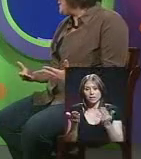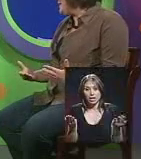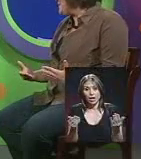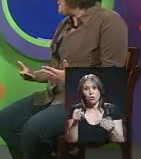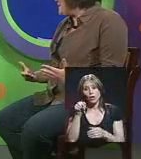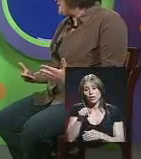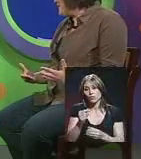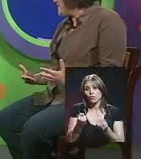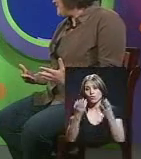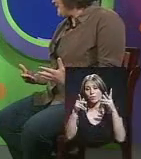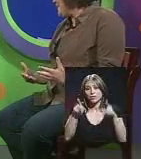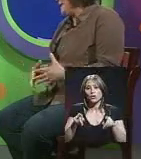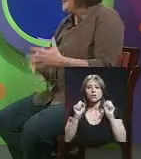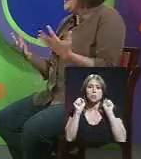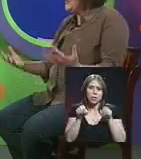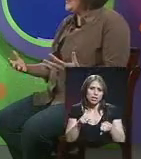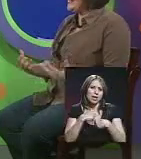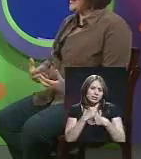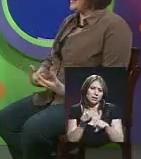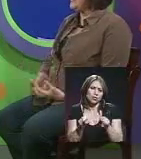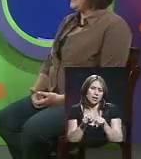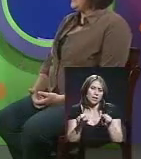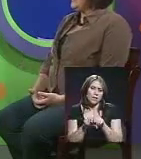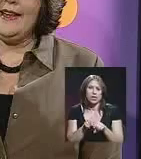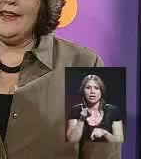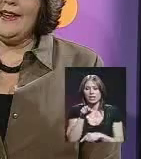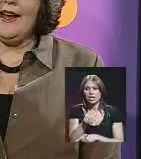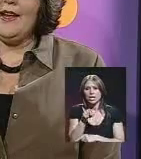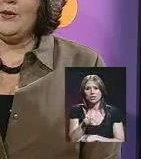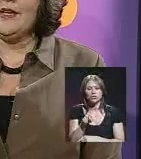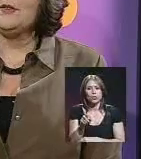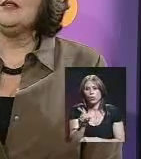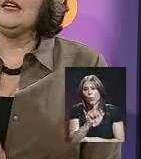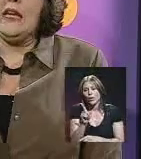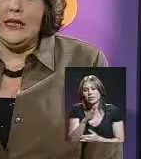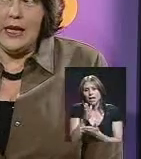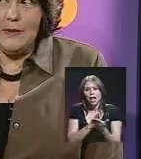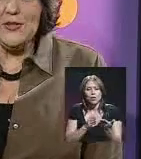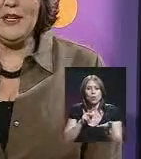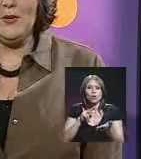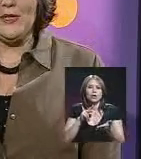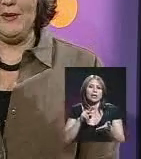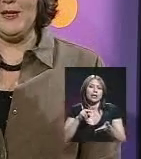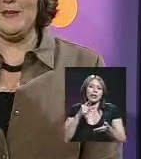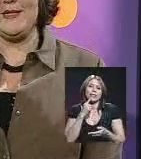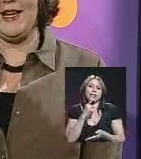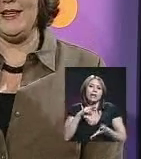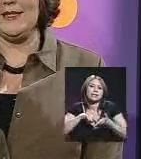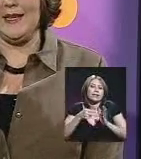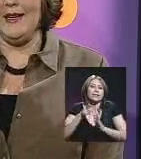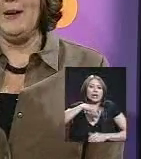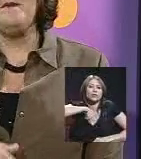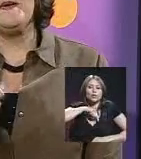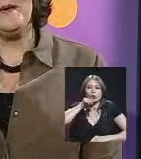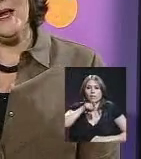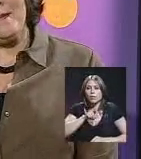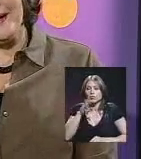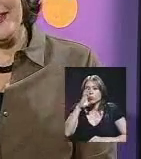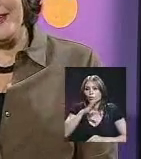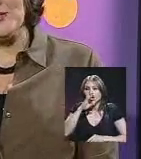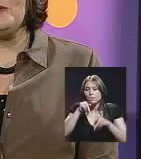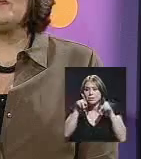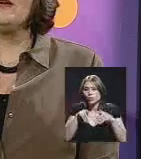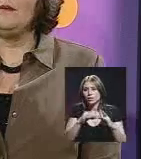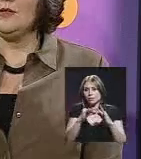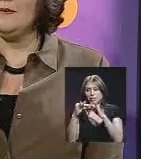muchas personas lo pueden manifestar, ¿verdad? Y eso no sería algo que nos indique que tengamos que ir a buscar un especialista. Pero a la